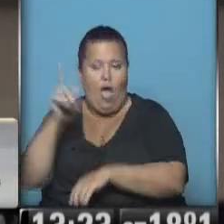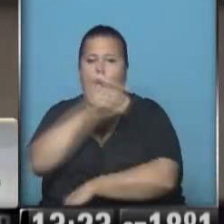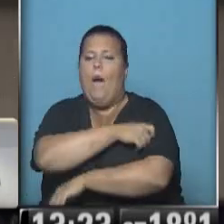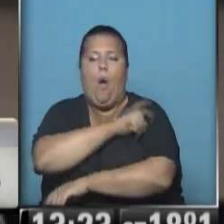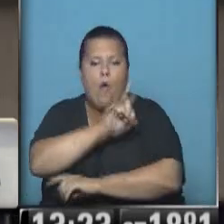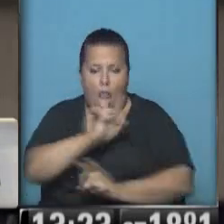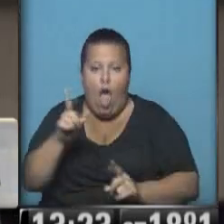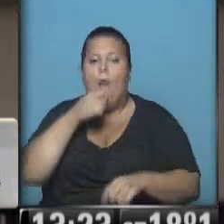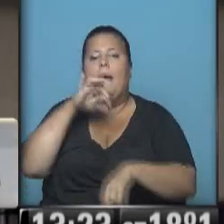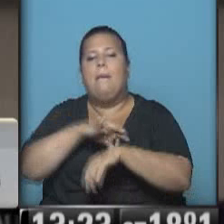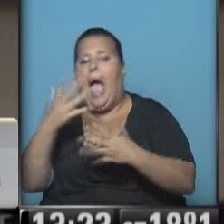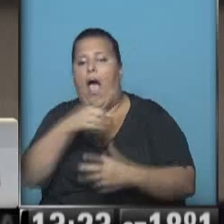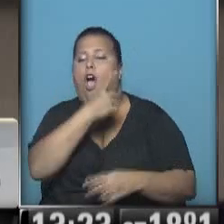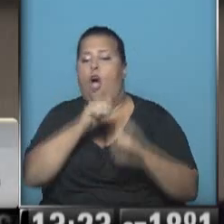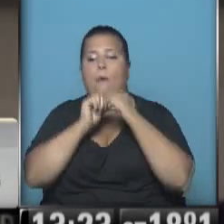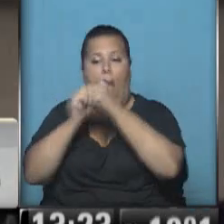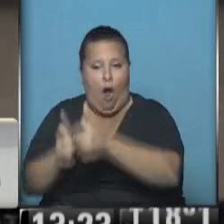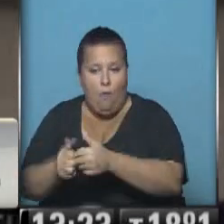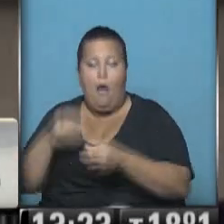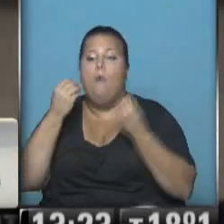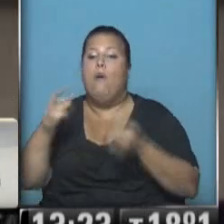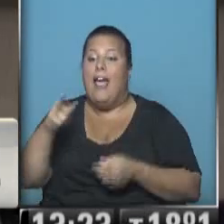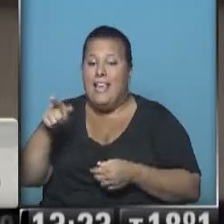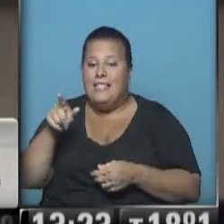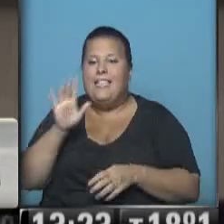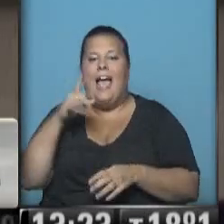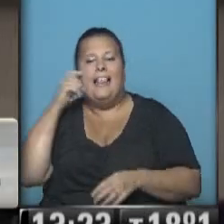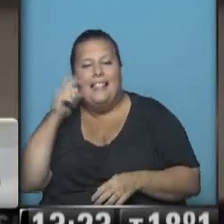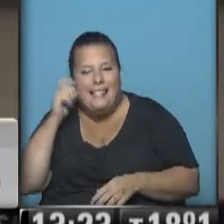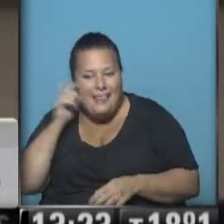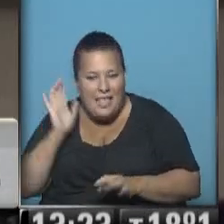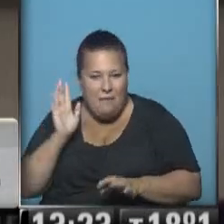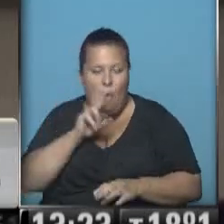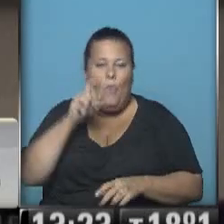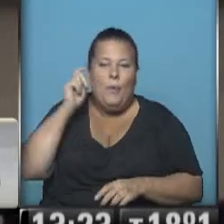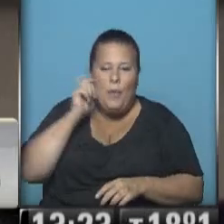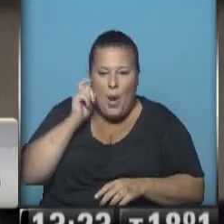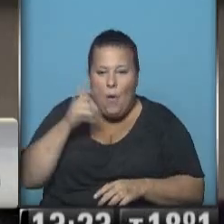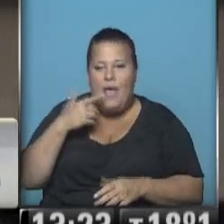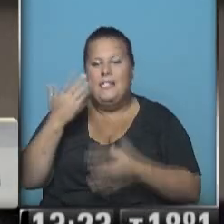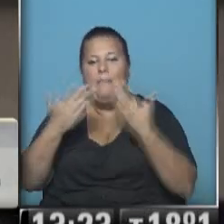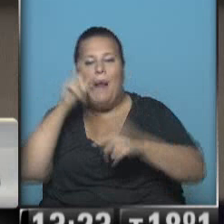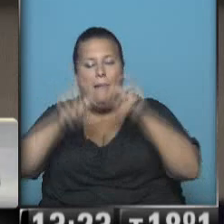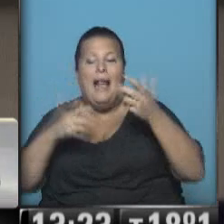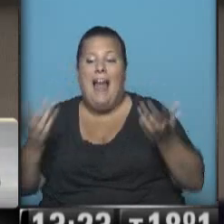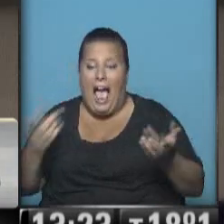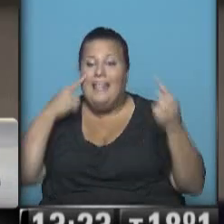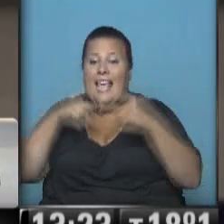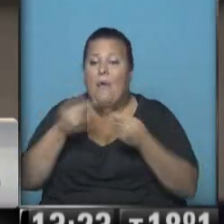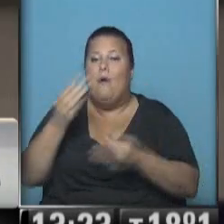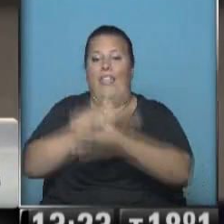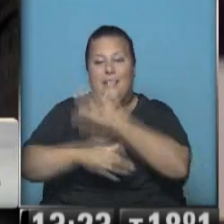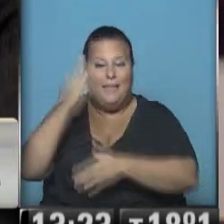vacunas Pero sí cuando la tenían que llevar al médico porque ella eh era muy tímida tenía vergüenza para relacionarse claro tiene que ver con la